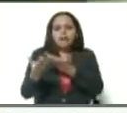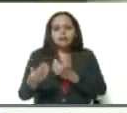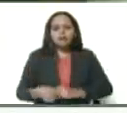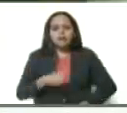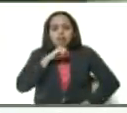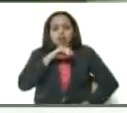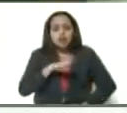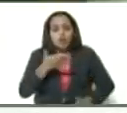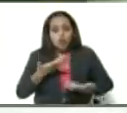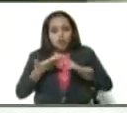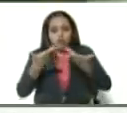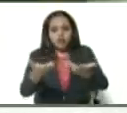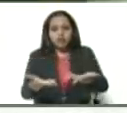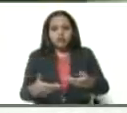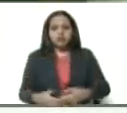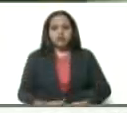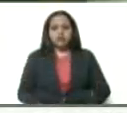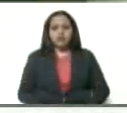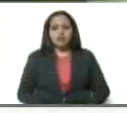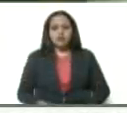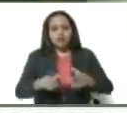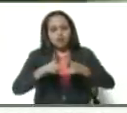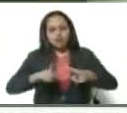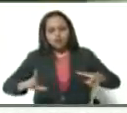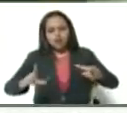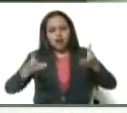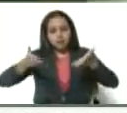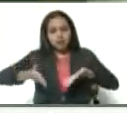legado, de una cuna humilde,